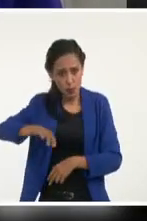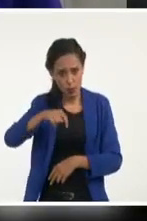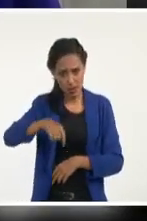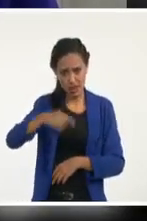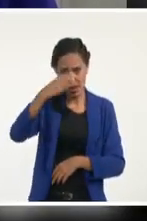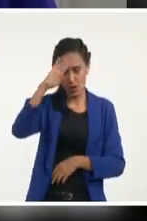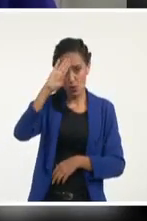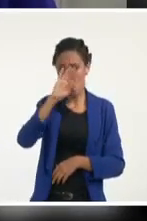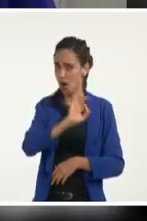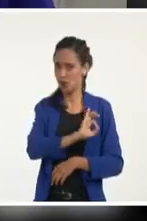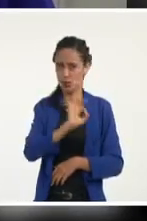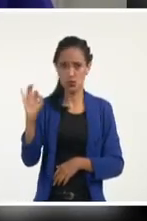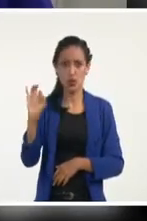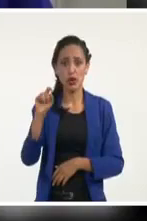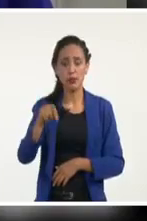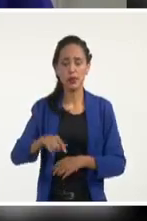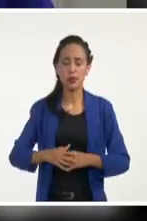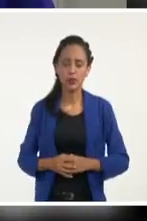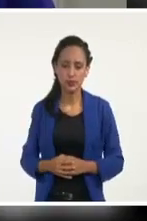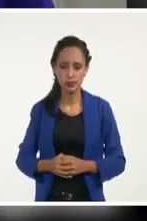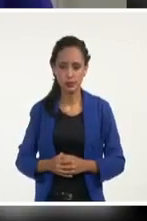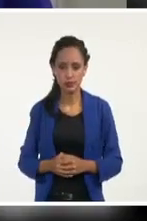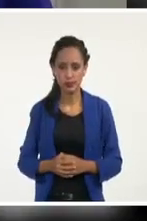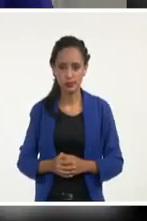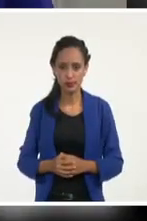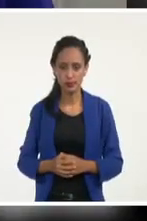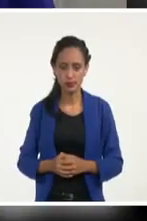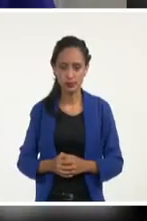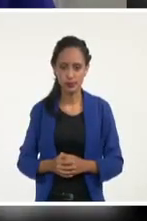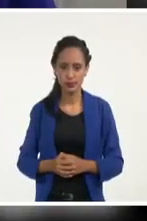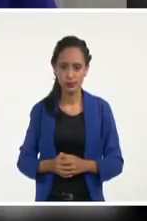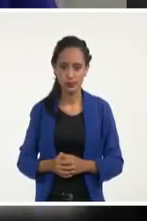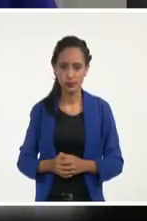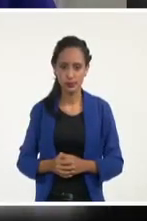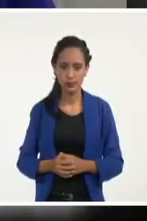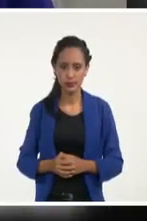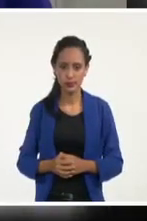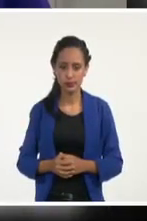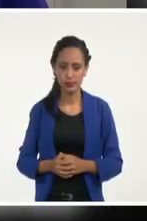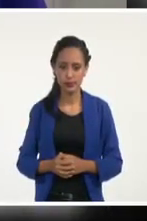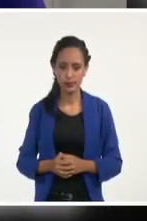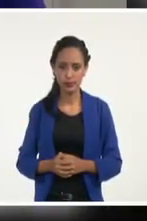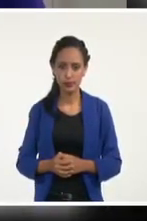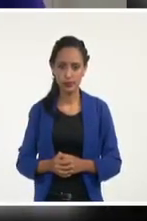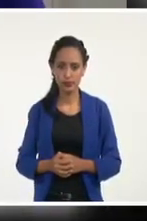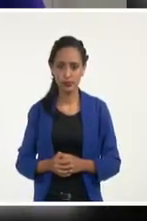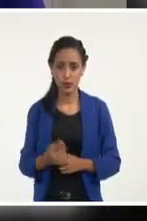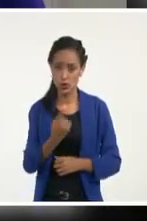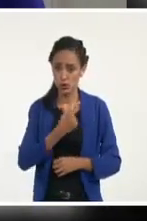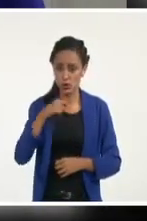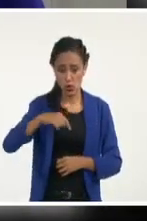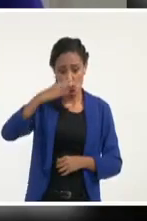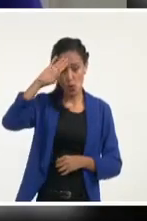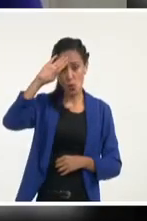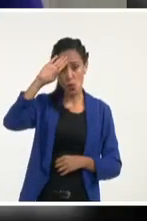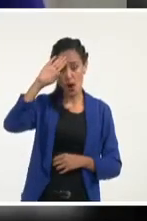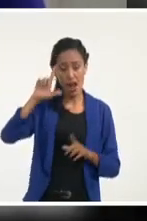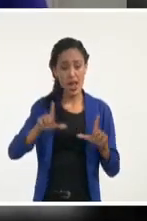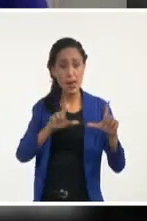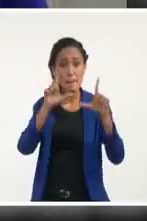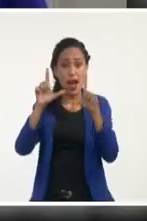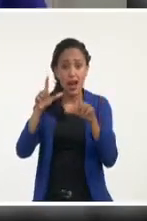cuerpo al servicio de su pueblo y no van a estar nunca reprimiendo. No veremos imágenes como veríamos, incluso aquí, no hay que irse ya a